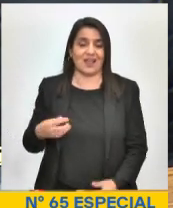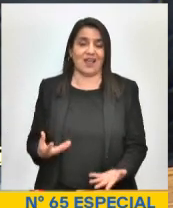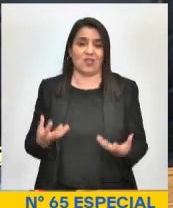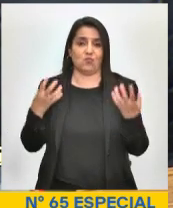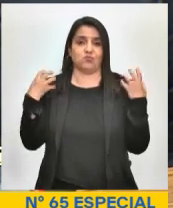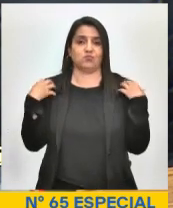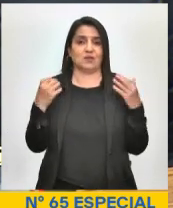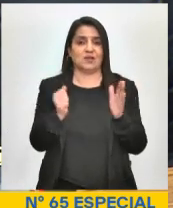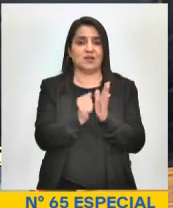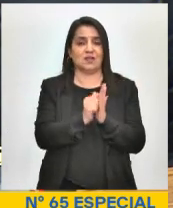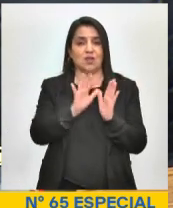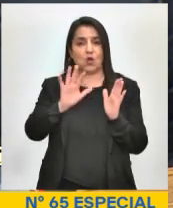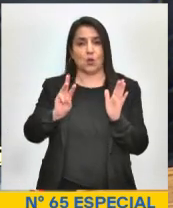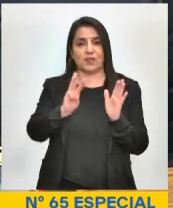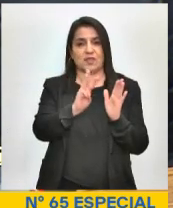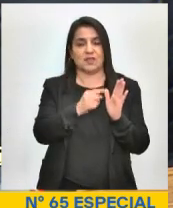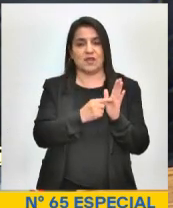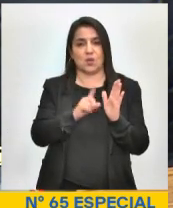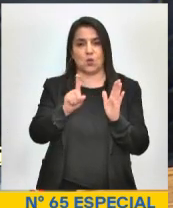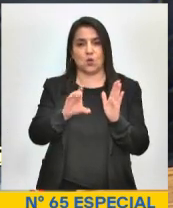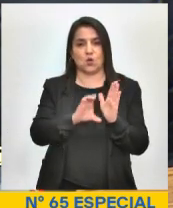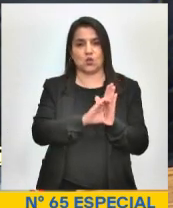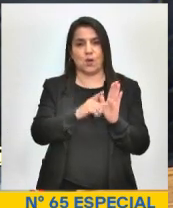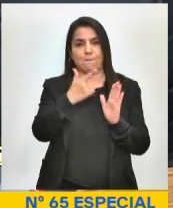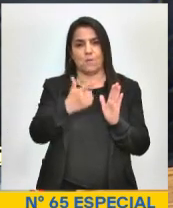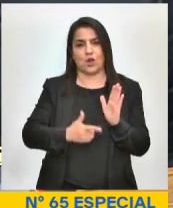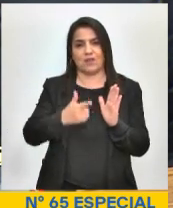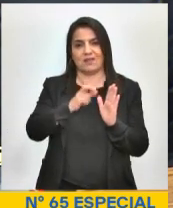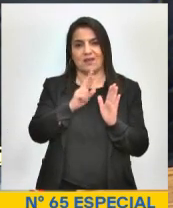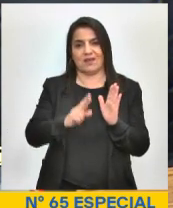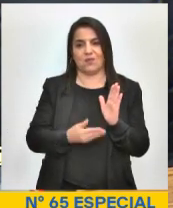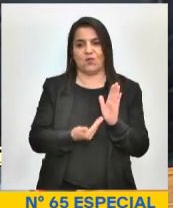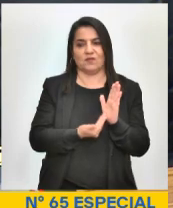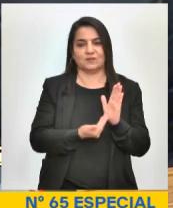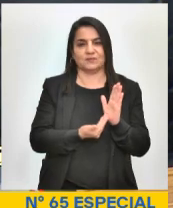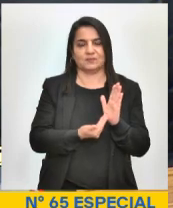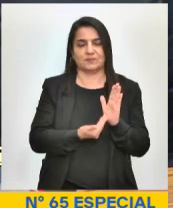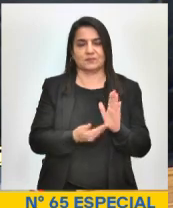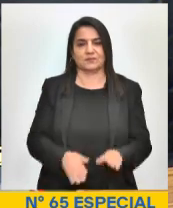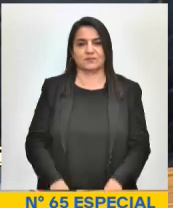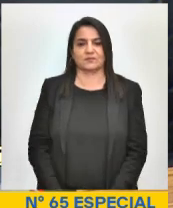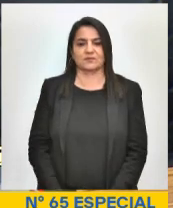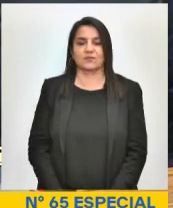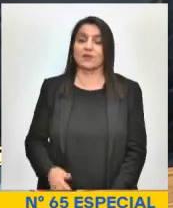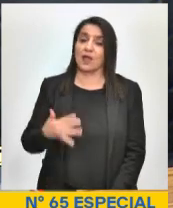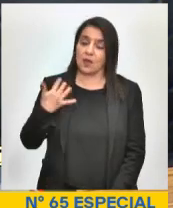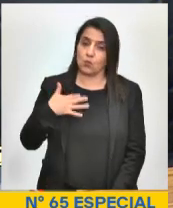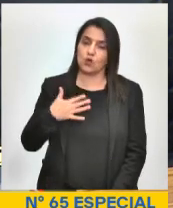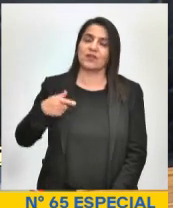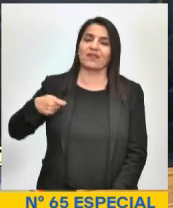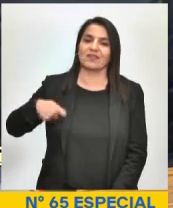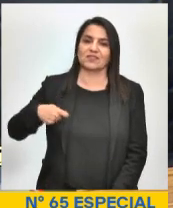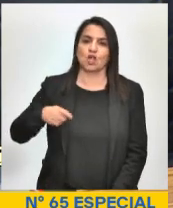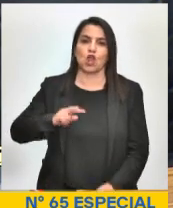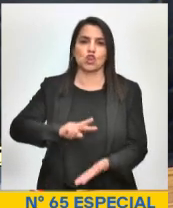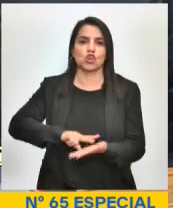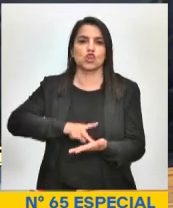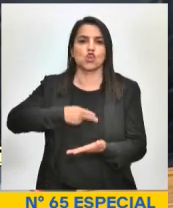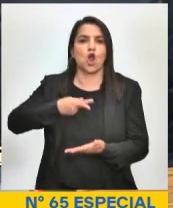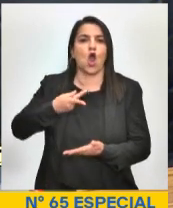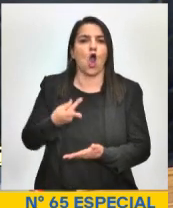en el artículo 53, número 1 de la Constitución Política de la República. Ello importa para este Senado una doble